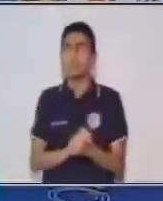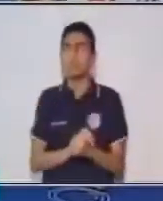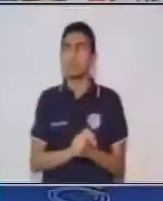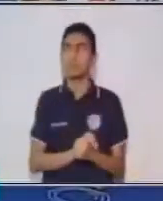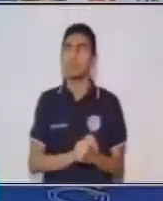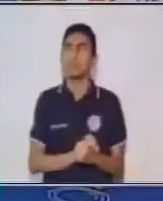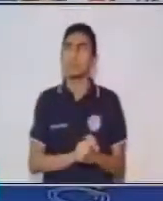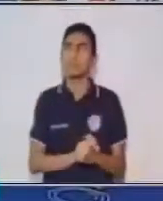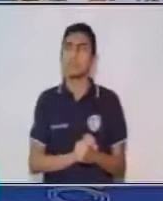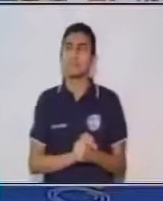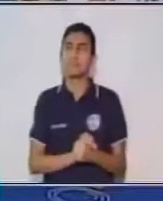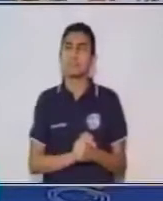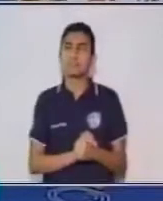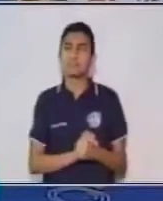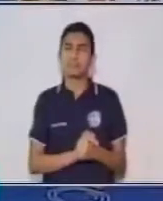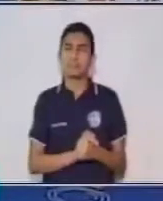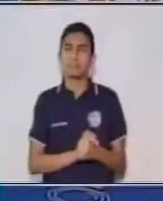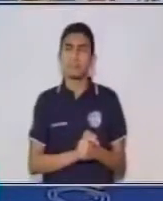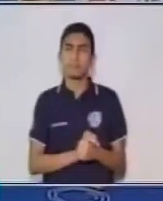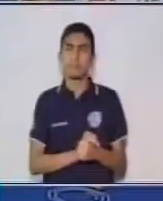pretérito perfecto simple indicativo.